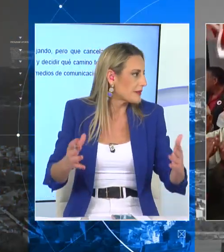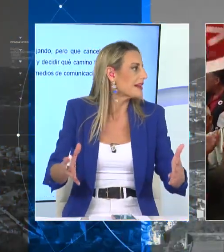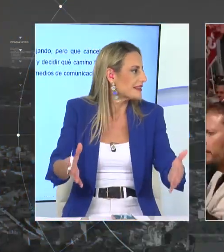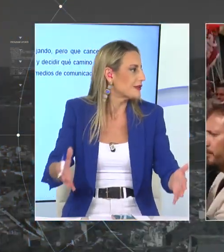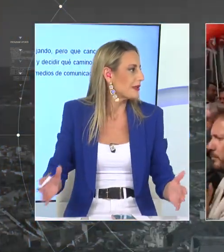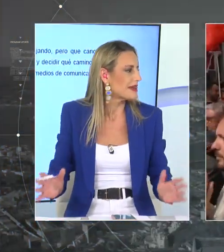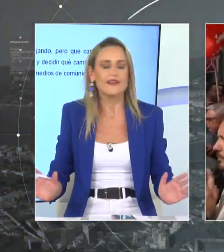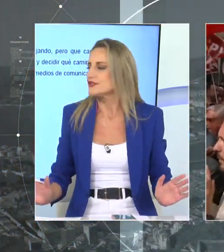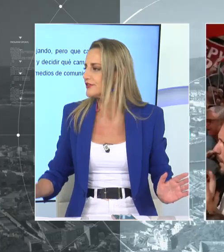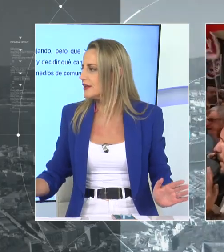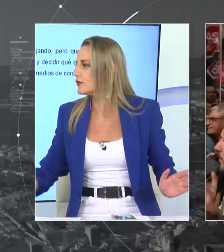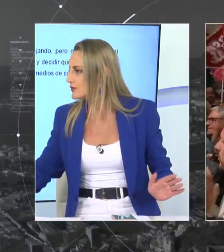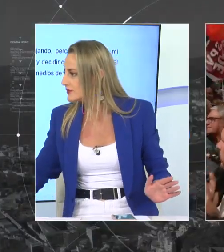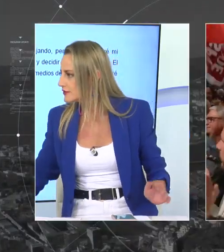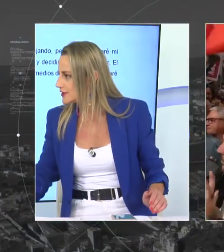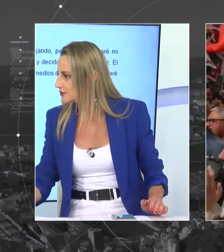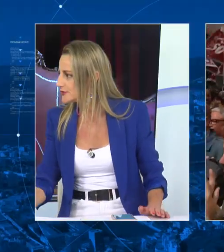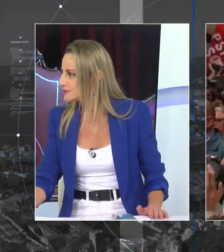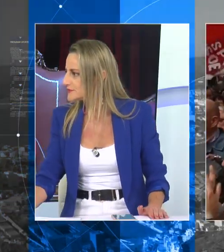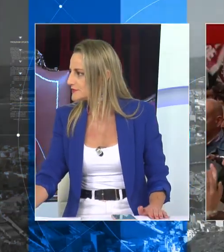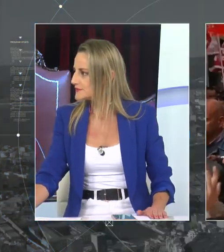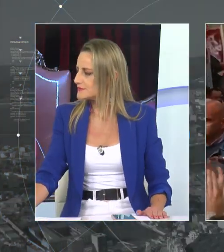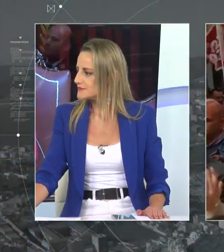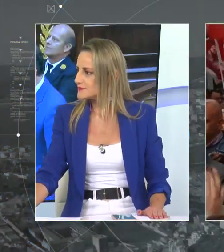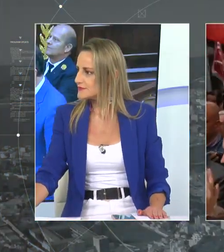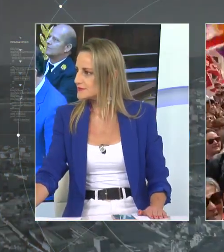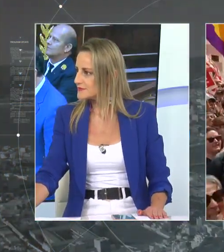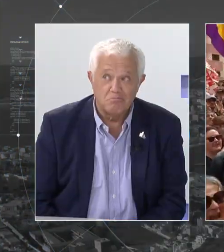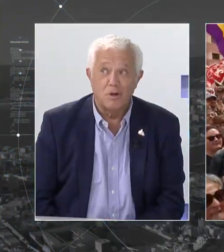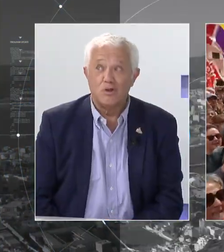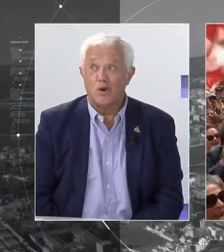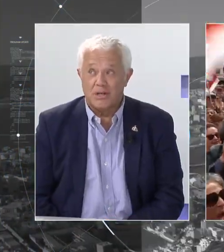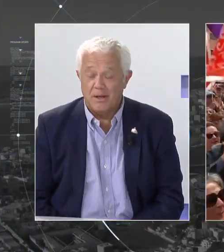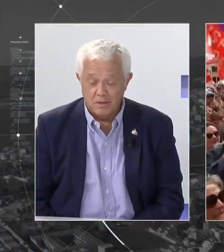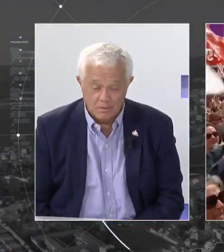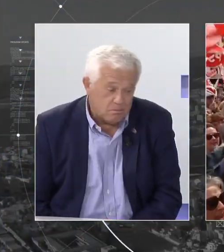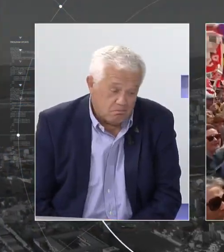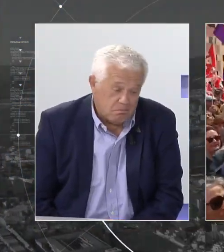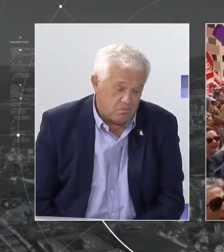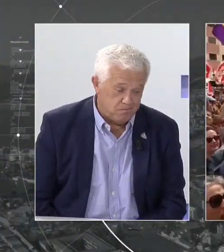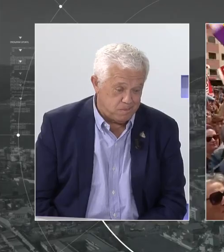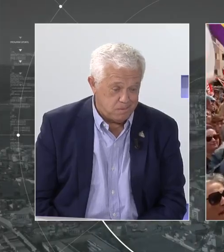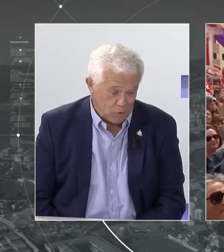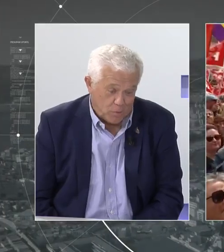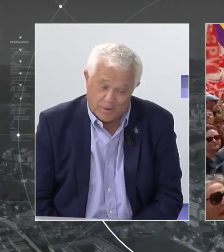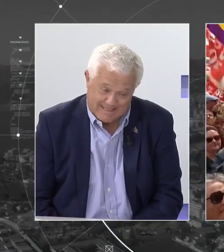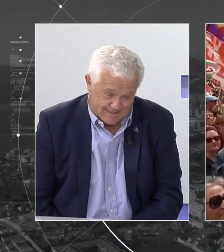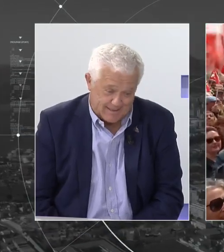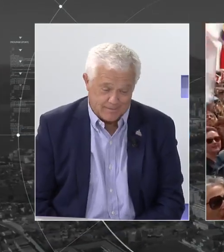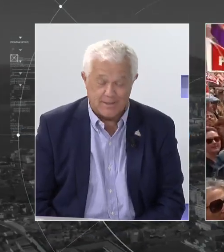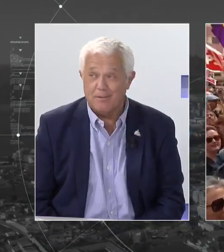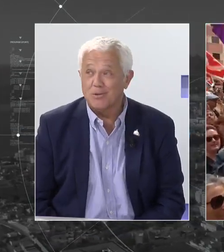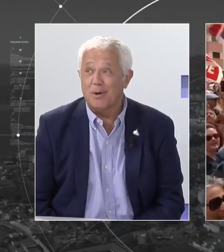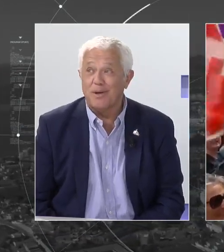A lo mejor también han tenido que ver en la decisión final o no José Antonio Pues la verdad es que no no lo sé yo yo creo si